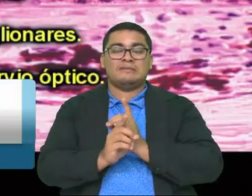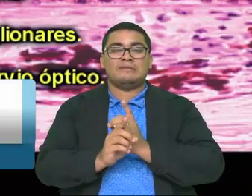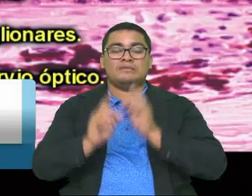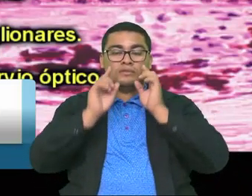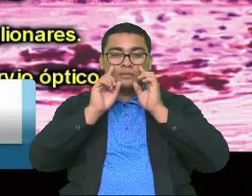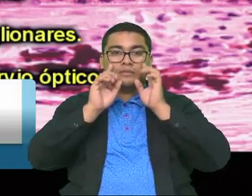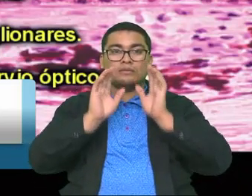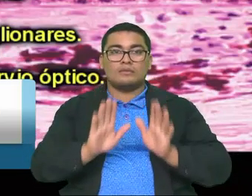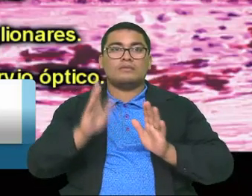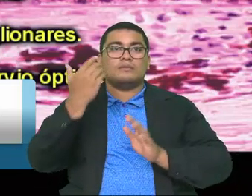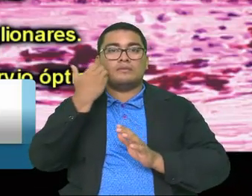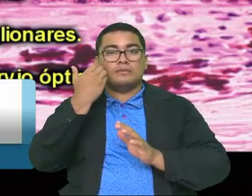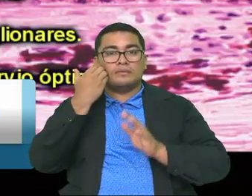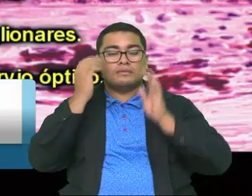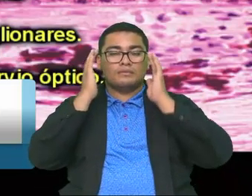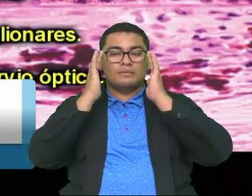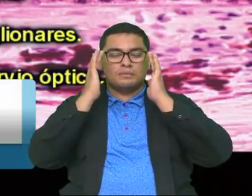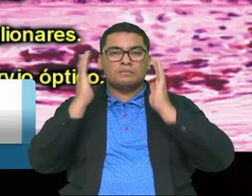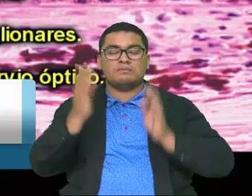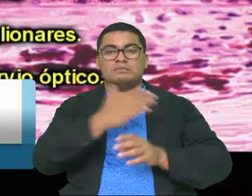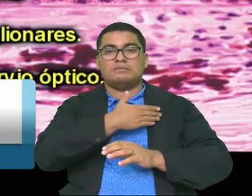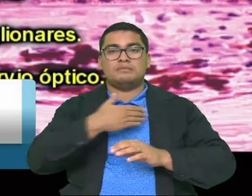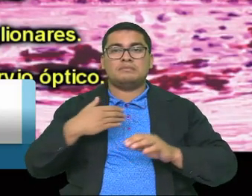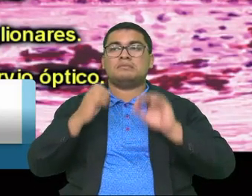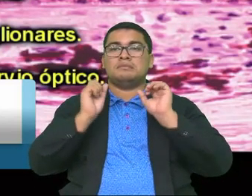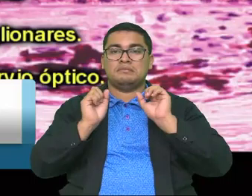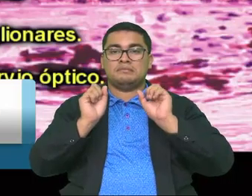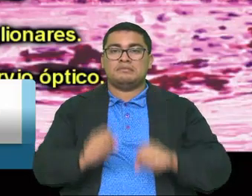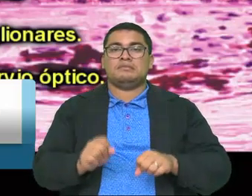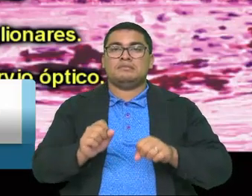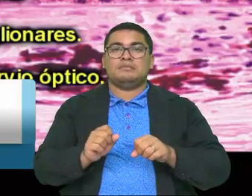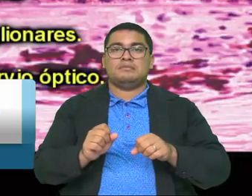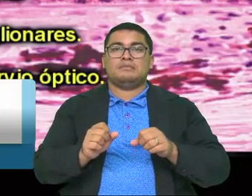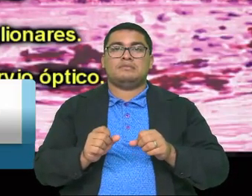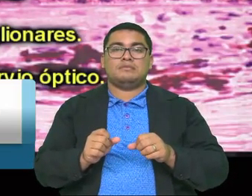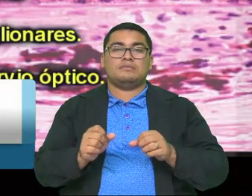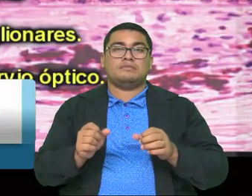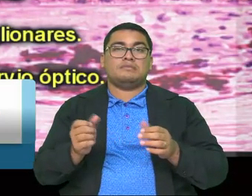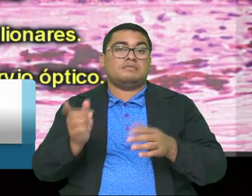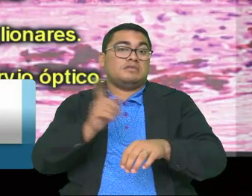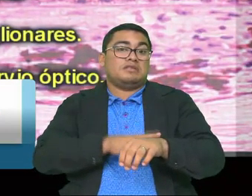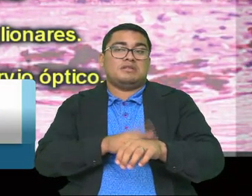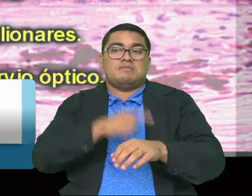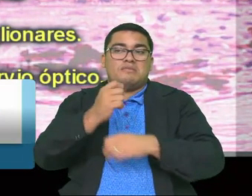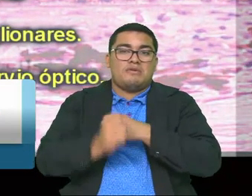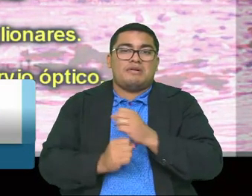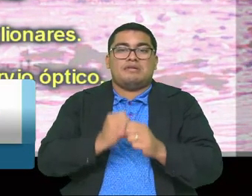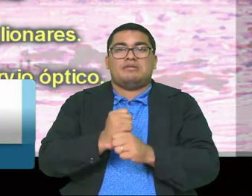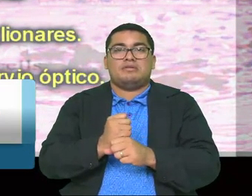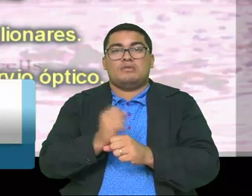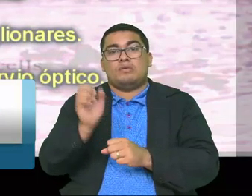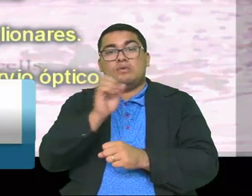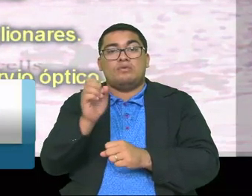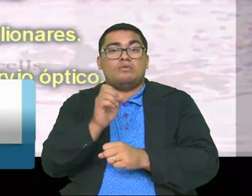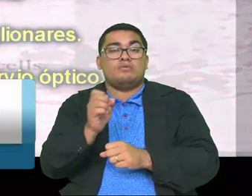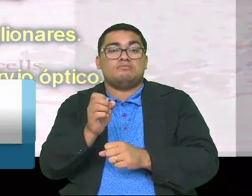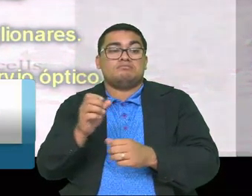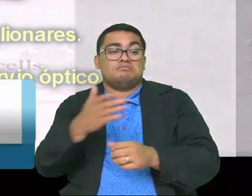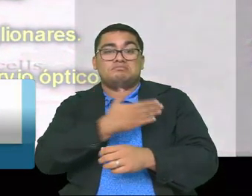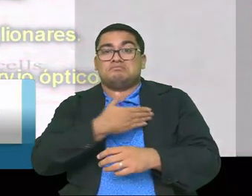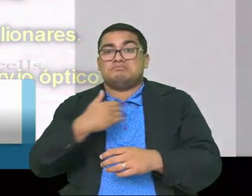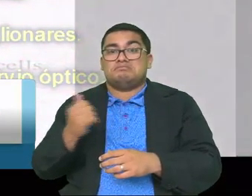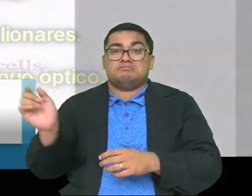del paciente. Y yo le menciono que en algunos casos, como se lo mencioné, que están asociados a alguna enfermedad inmunológica como tal, en estos